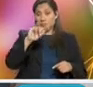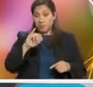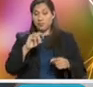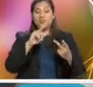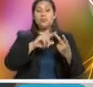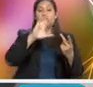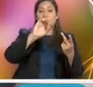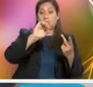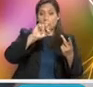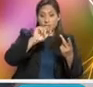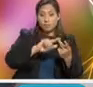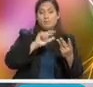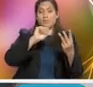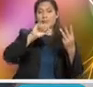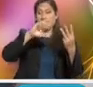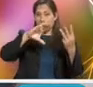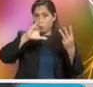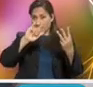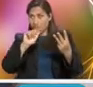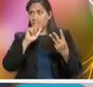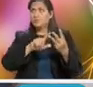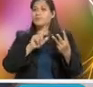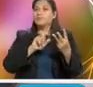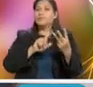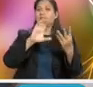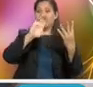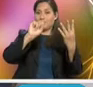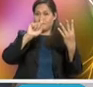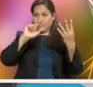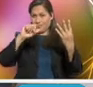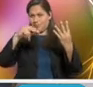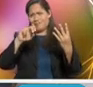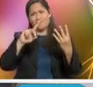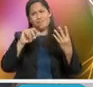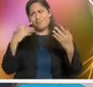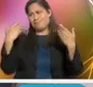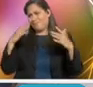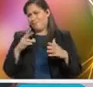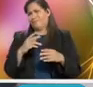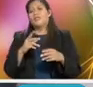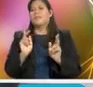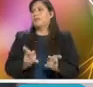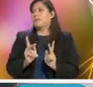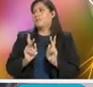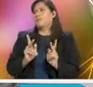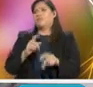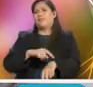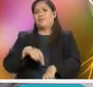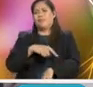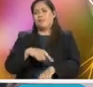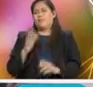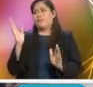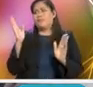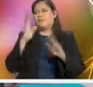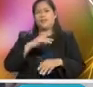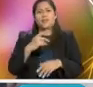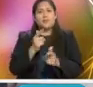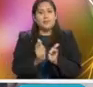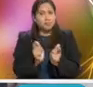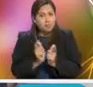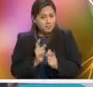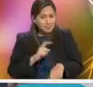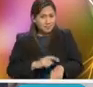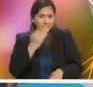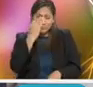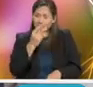Coda, Ansia, La Castañeda. No, hombre, nos podemos quedar aquí platicando de grupos toda la tarde, pero creo que se nos acaba